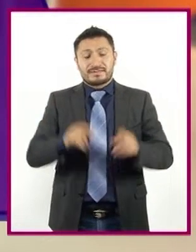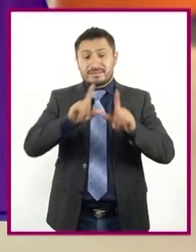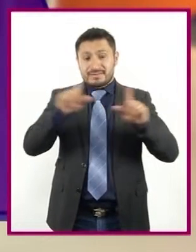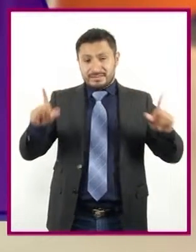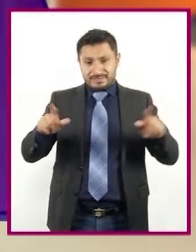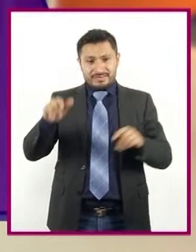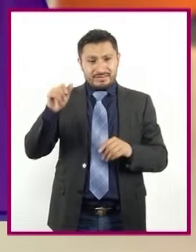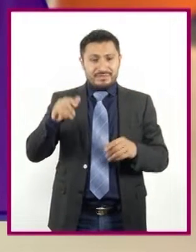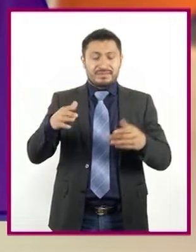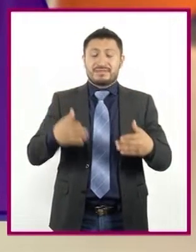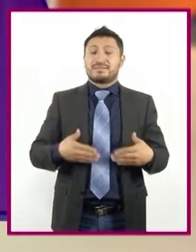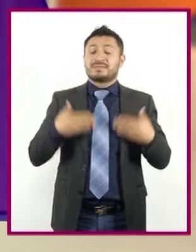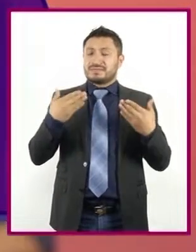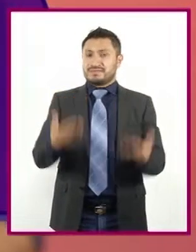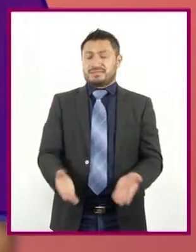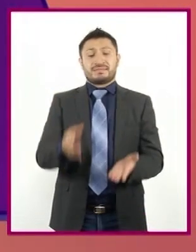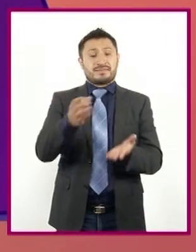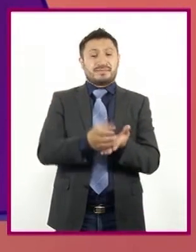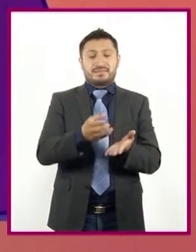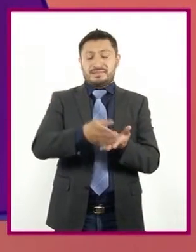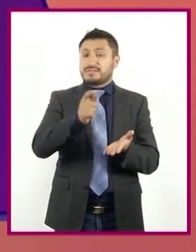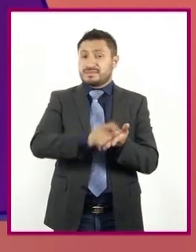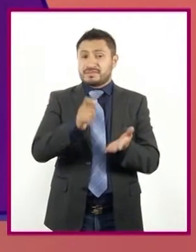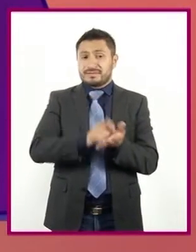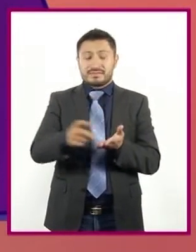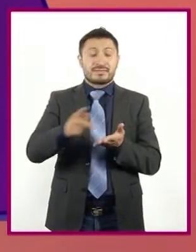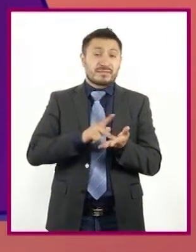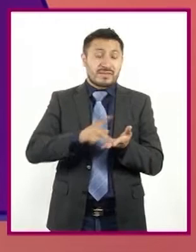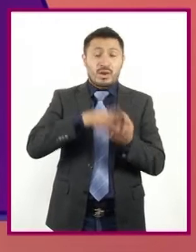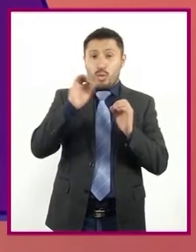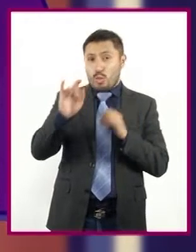su siempre confiable cuaderno de notas y un bolígrafo o lápiz.